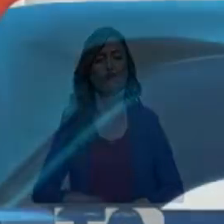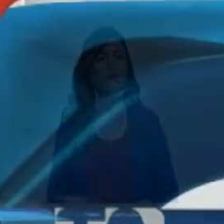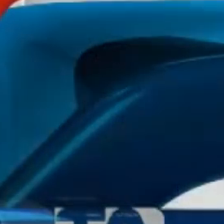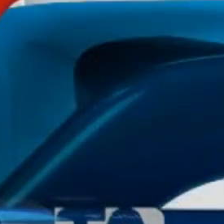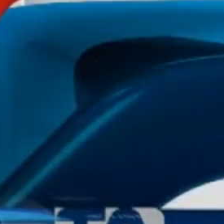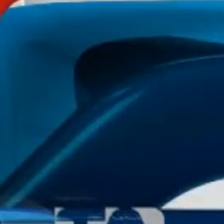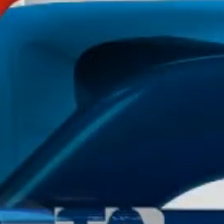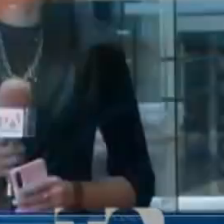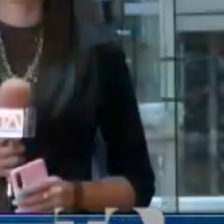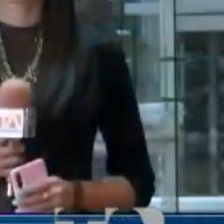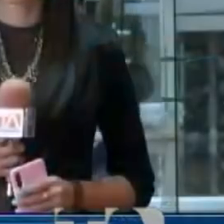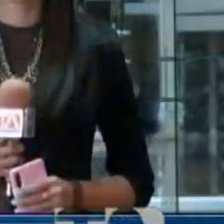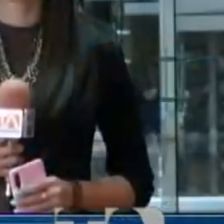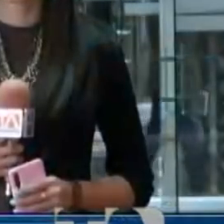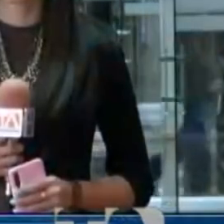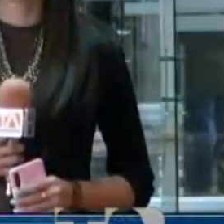horas.